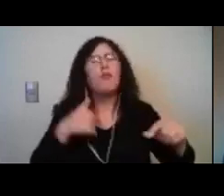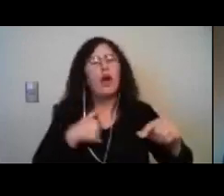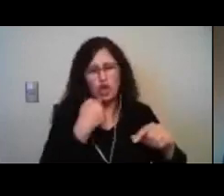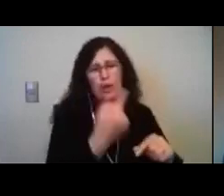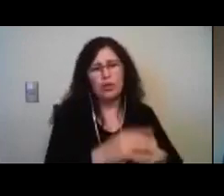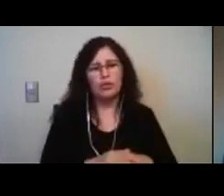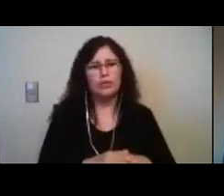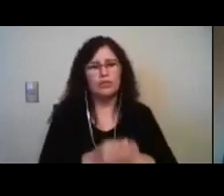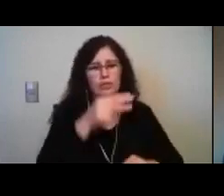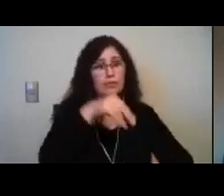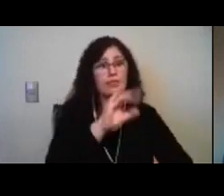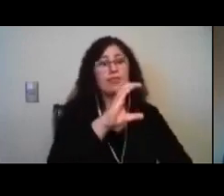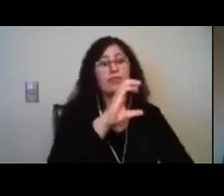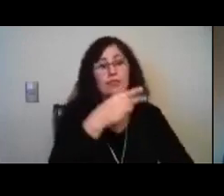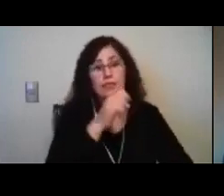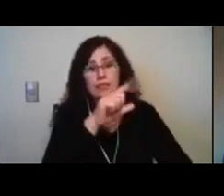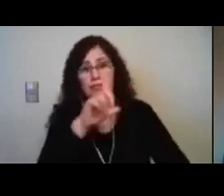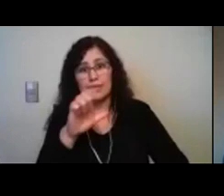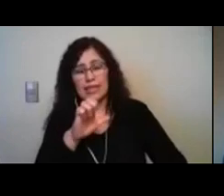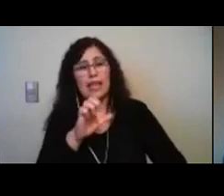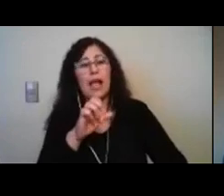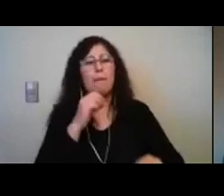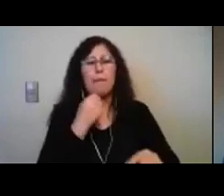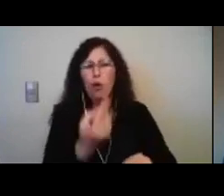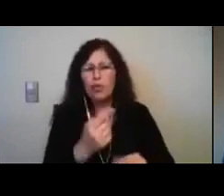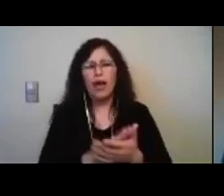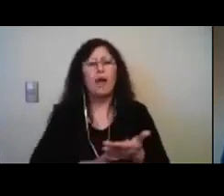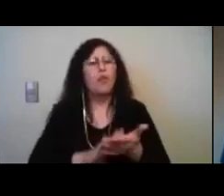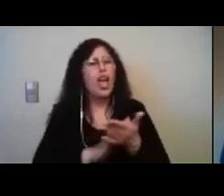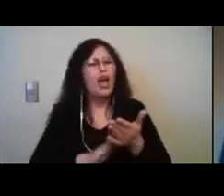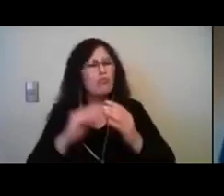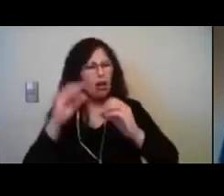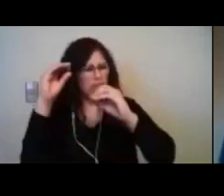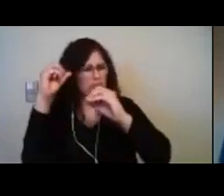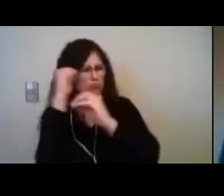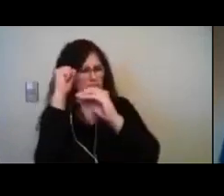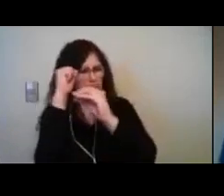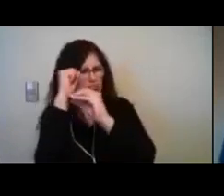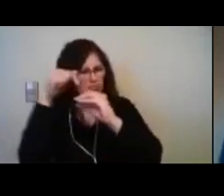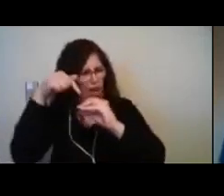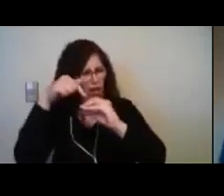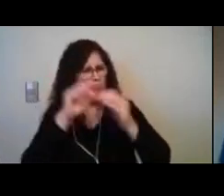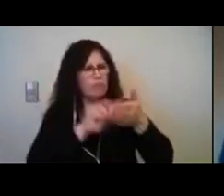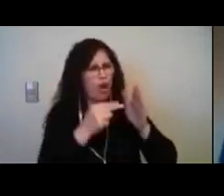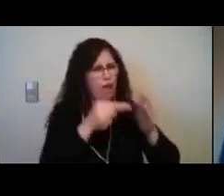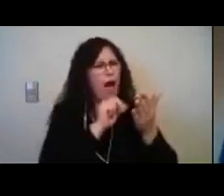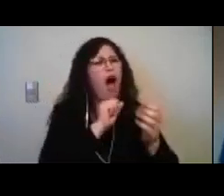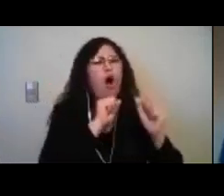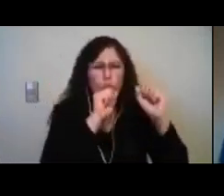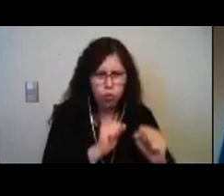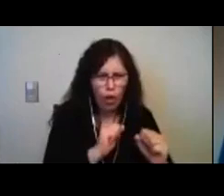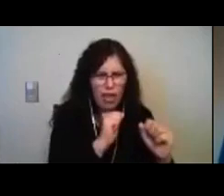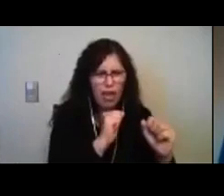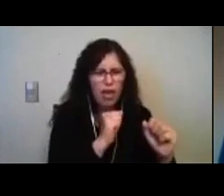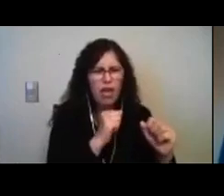pregunta, profe, pero los problemas en el cerebelo se pueden dar también por la edad. A ver, los problemas a nivel